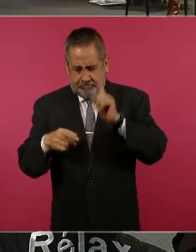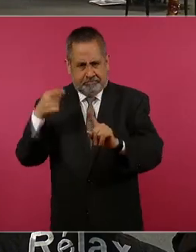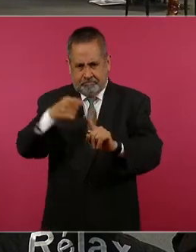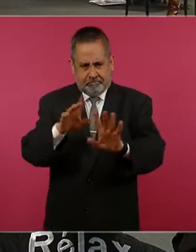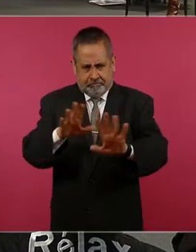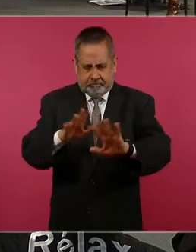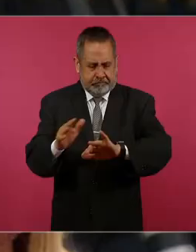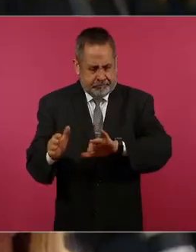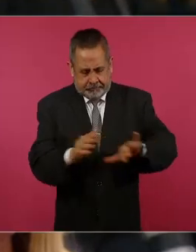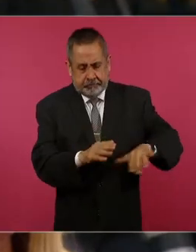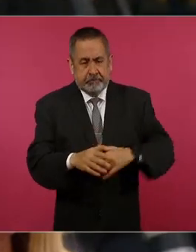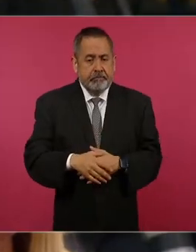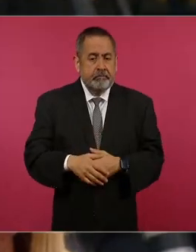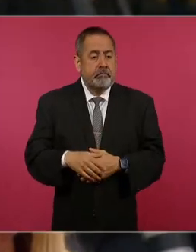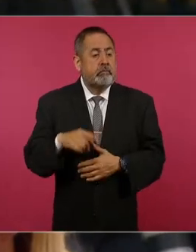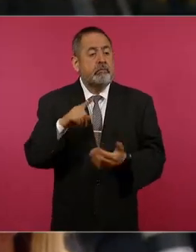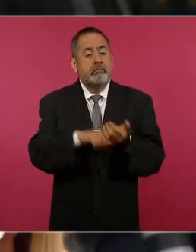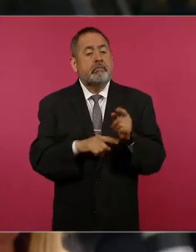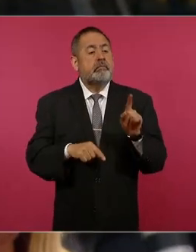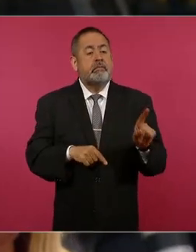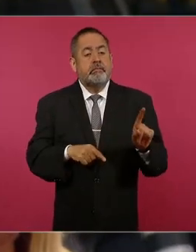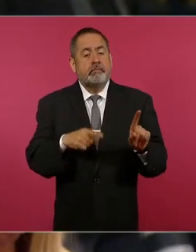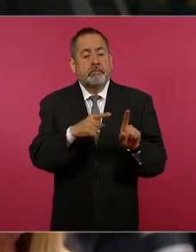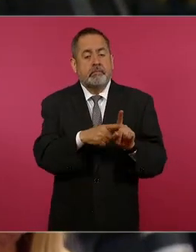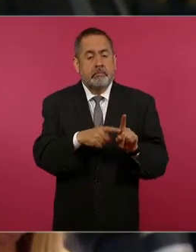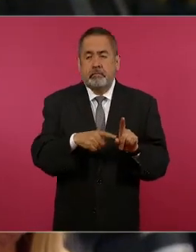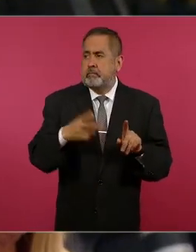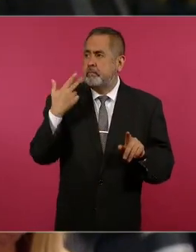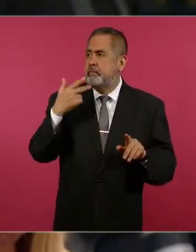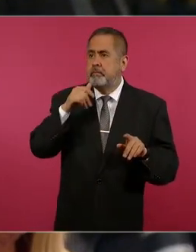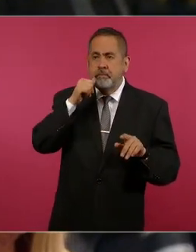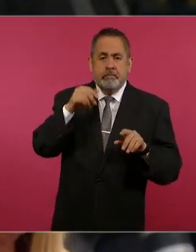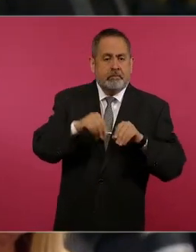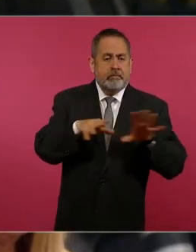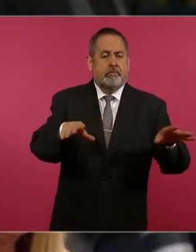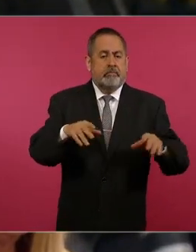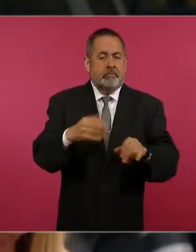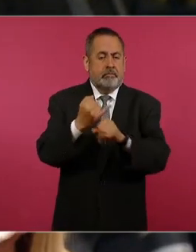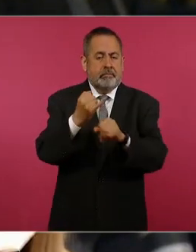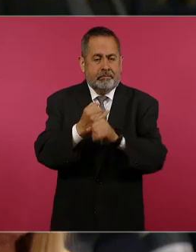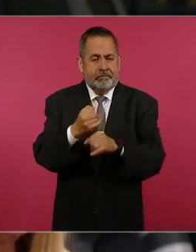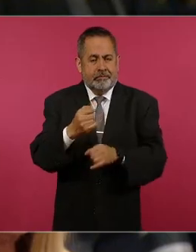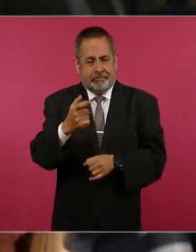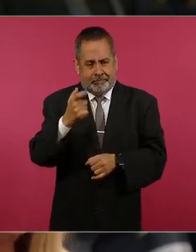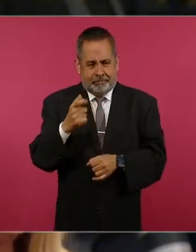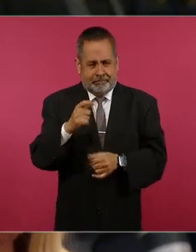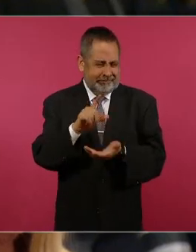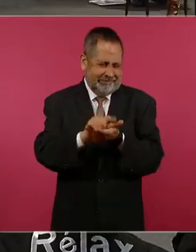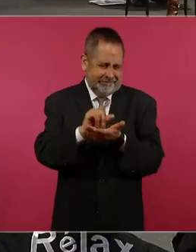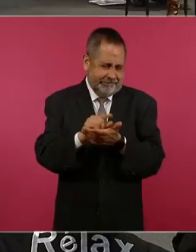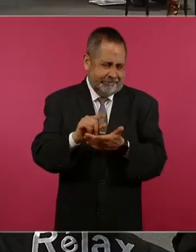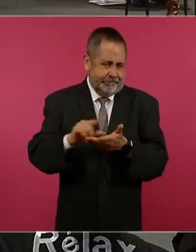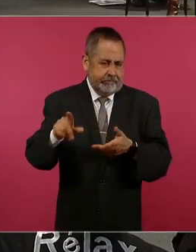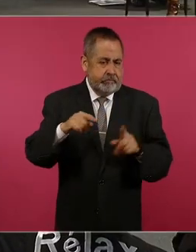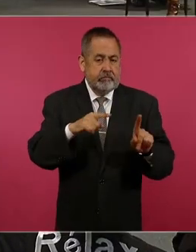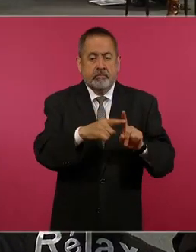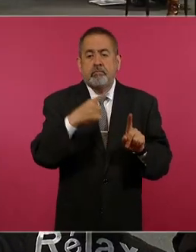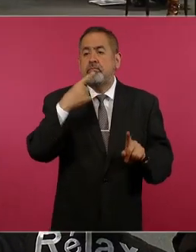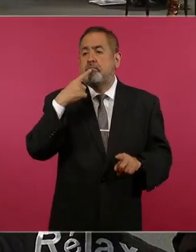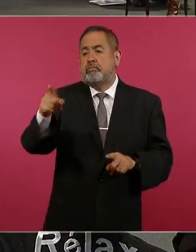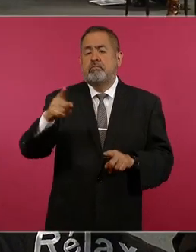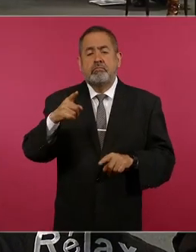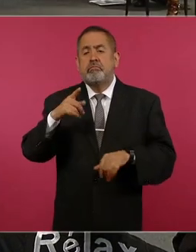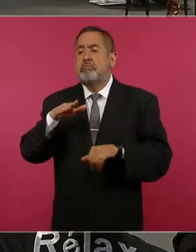punto, es que le ha llegado, lo publicó en la red social X, antes Twitter, una denuncia, una